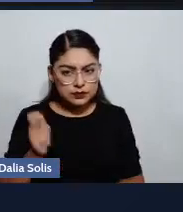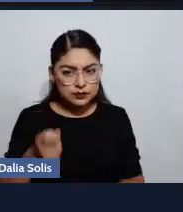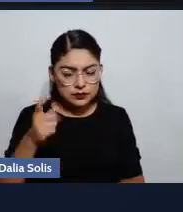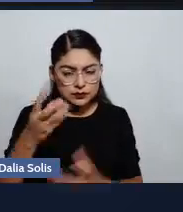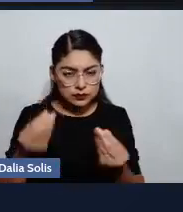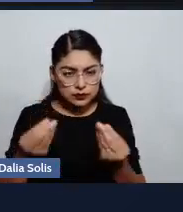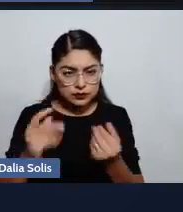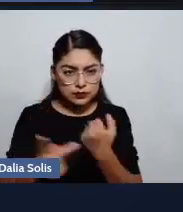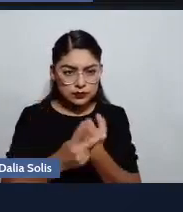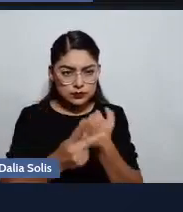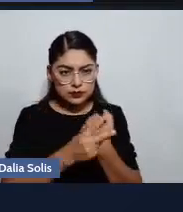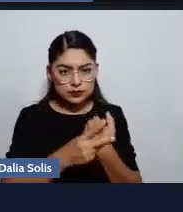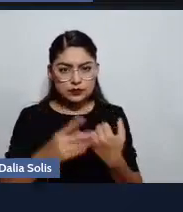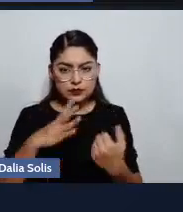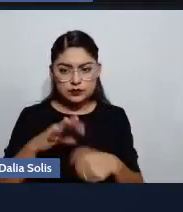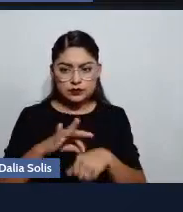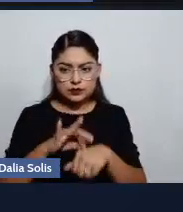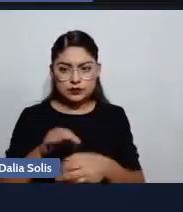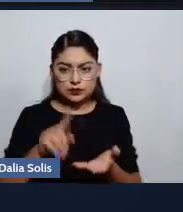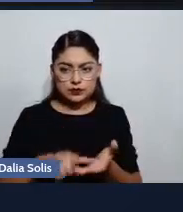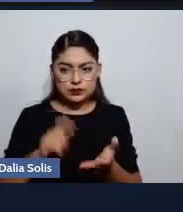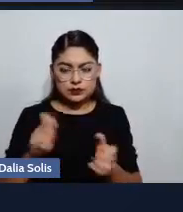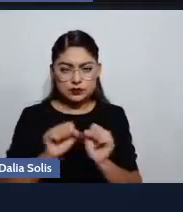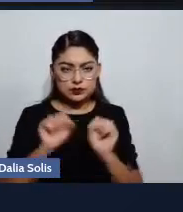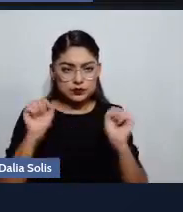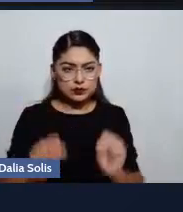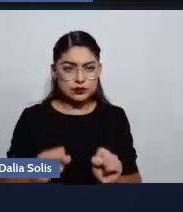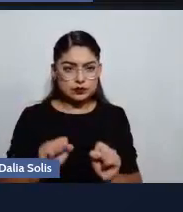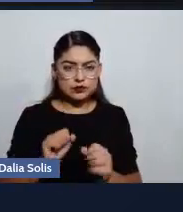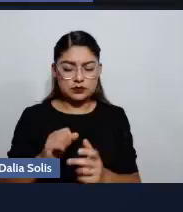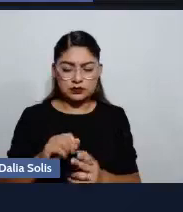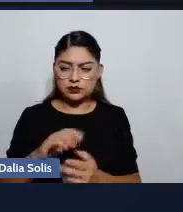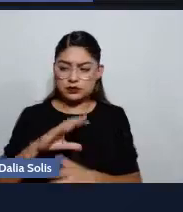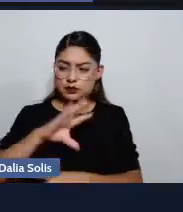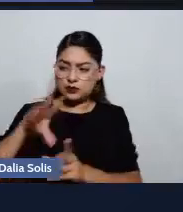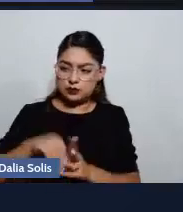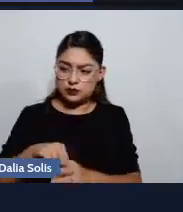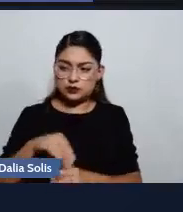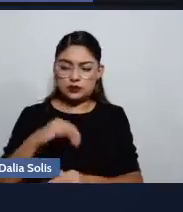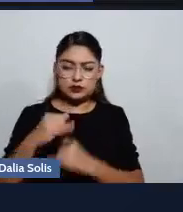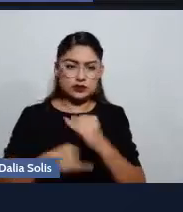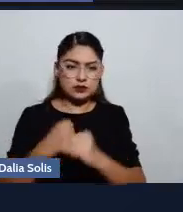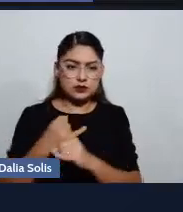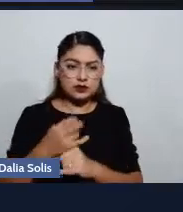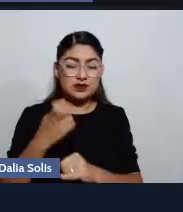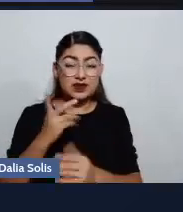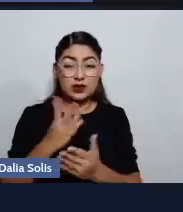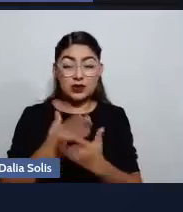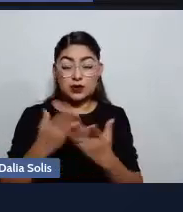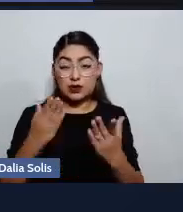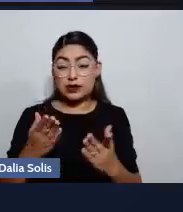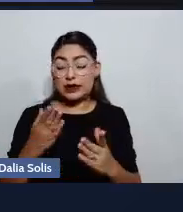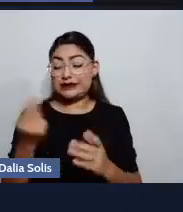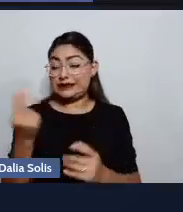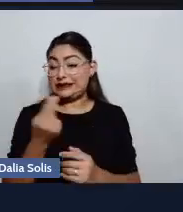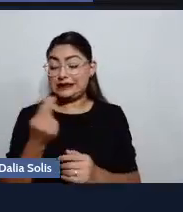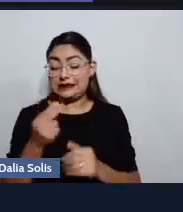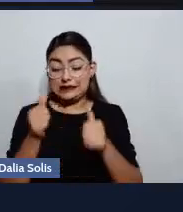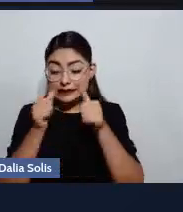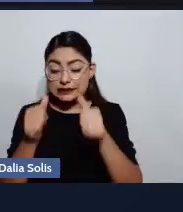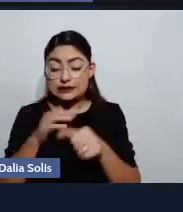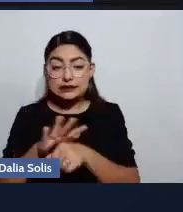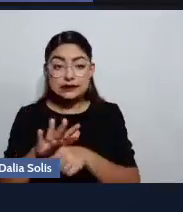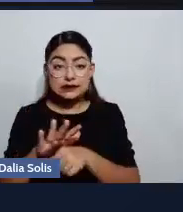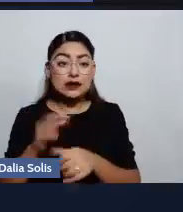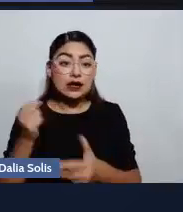¿no? Con un sistema universal. El punto aquí es la inversión, ¿no? Hay que ver qué decisiones va tomando el